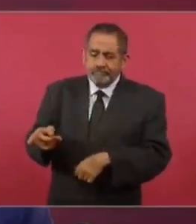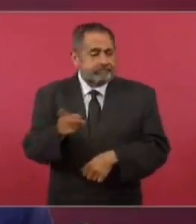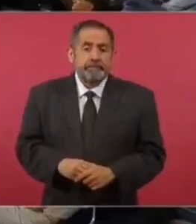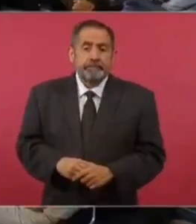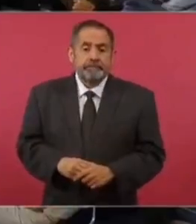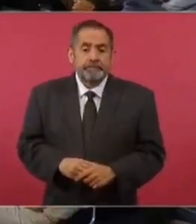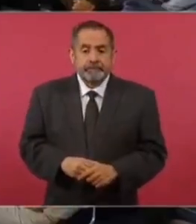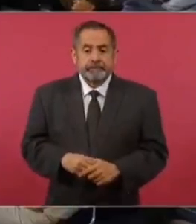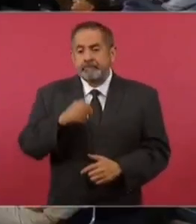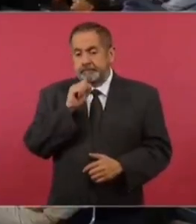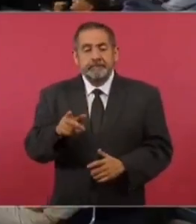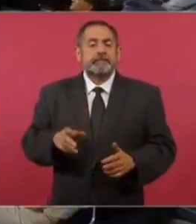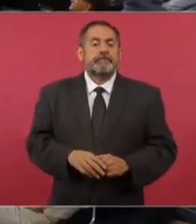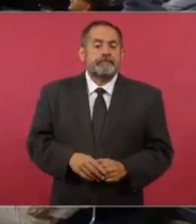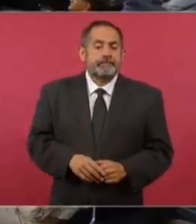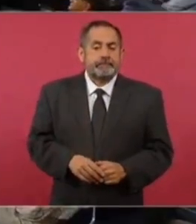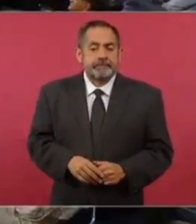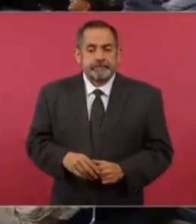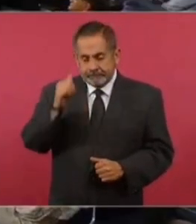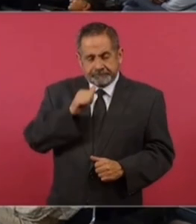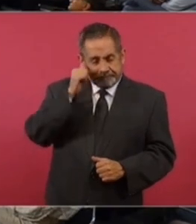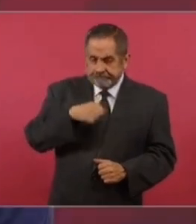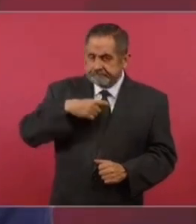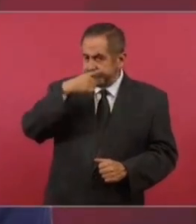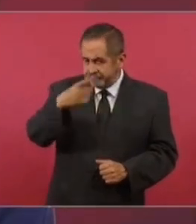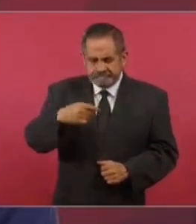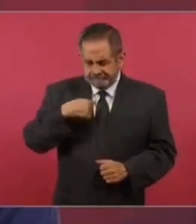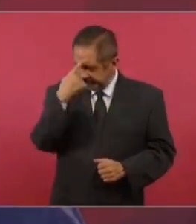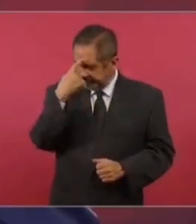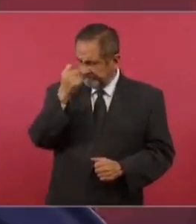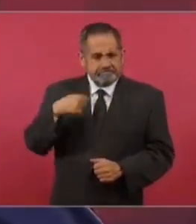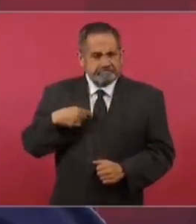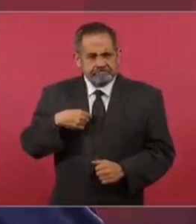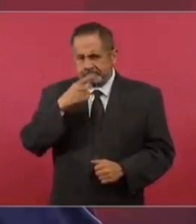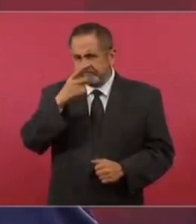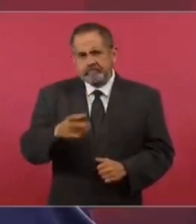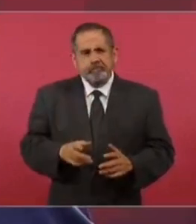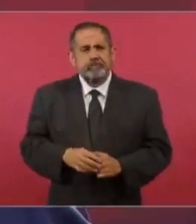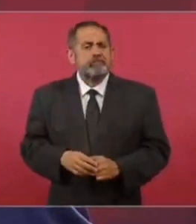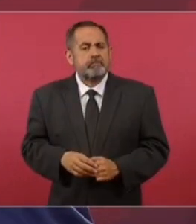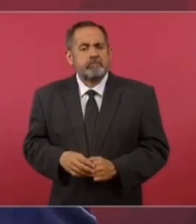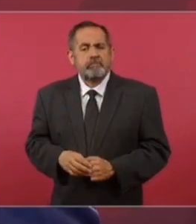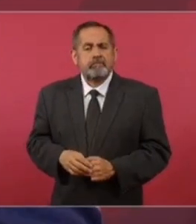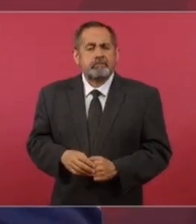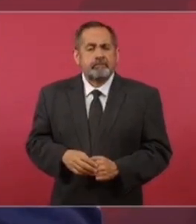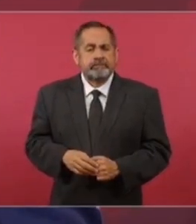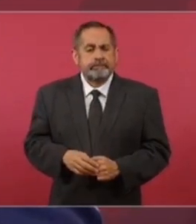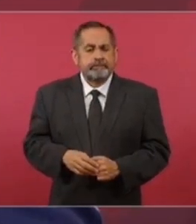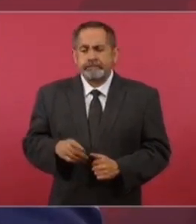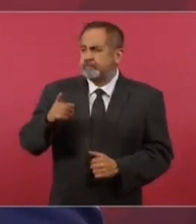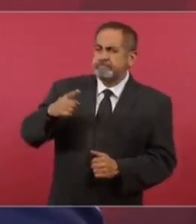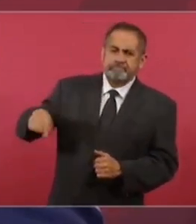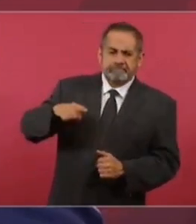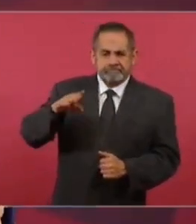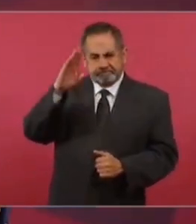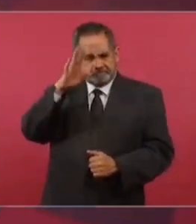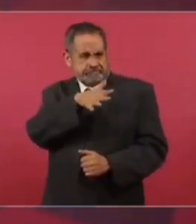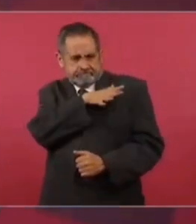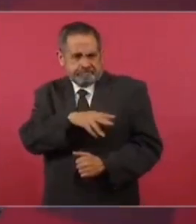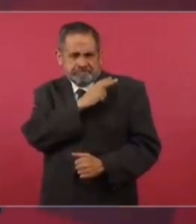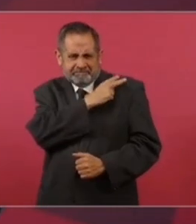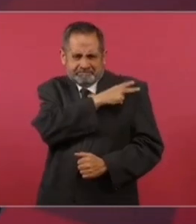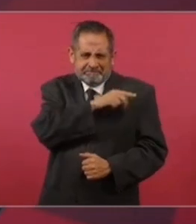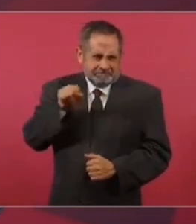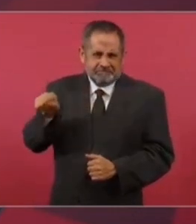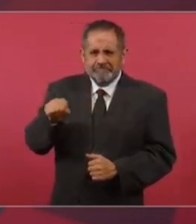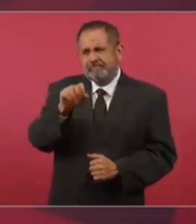violación de los derechos humanos. Además, siempre he sostenido, y esa es una convicción que hay ya en los mandos, tanto de la Secretaría de